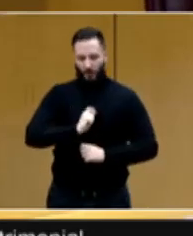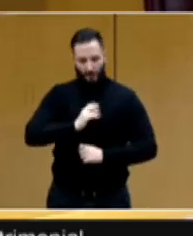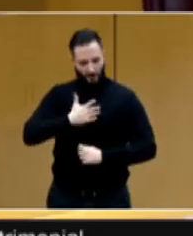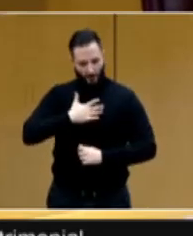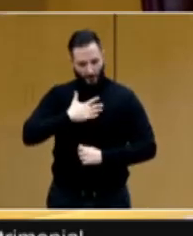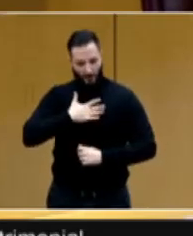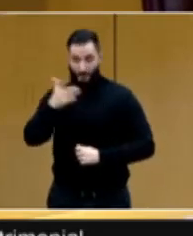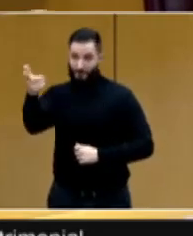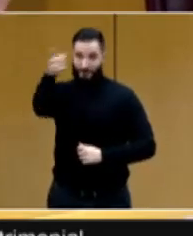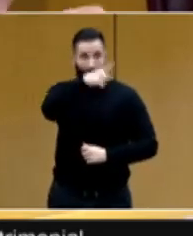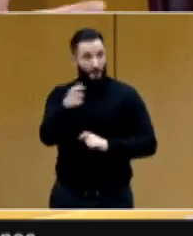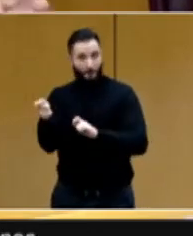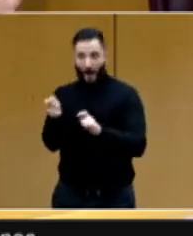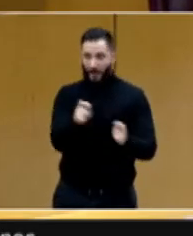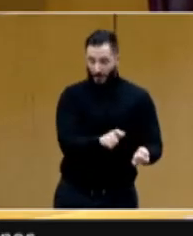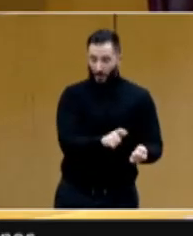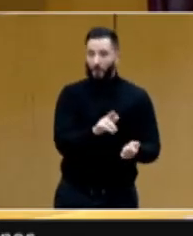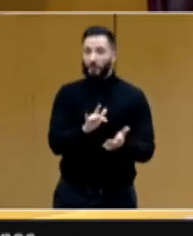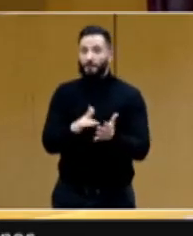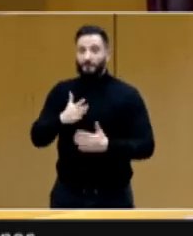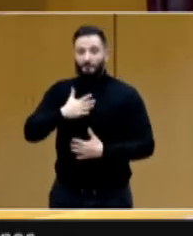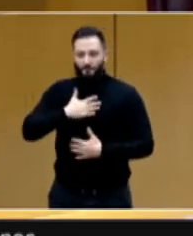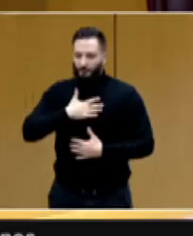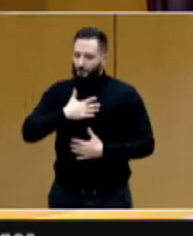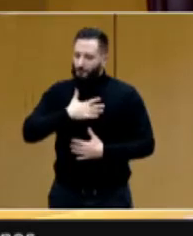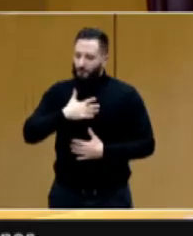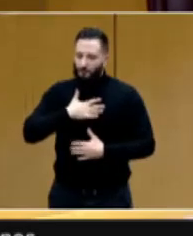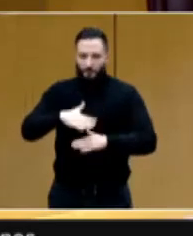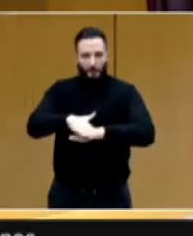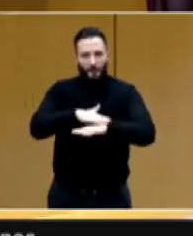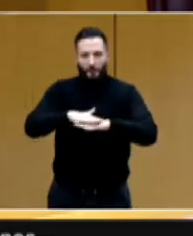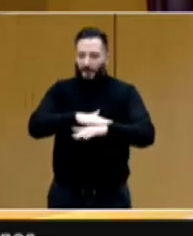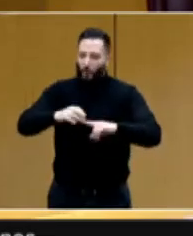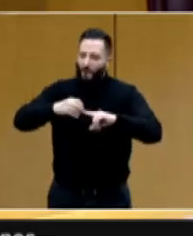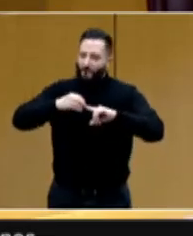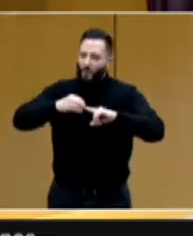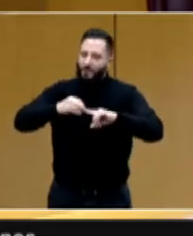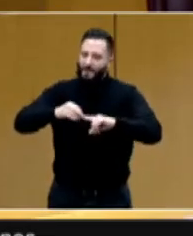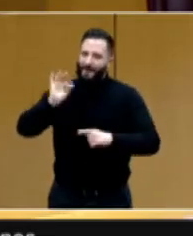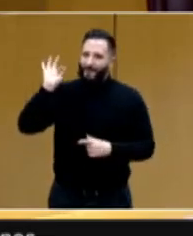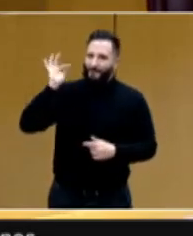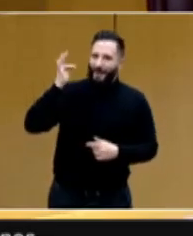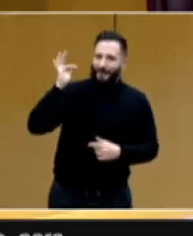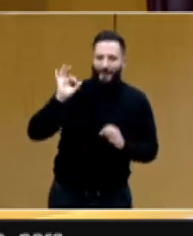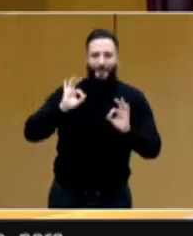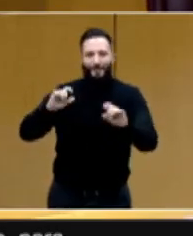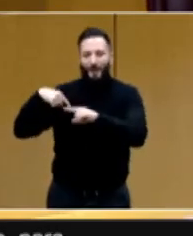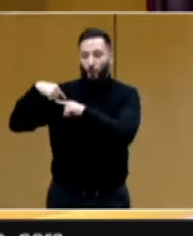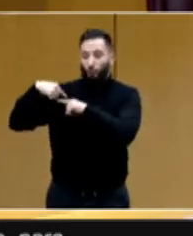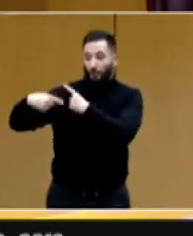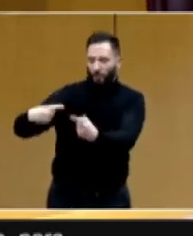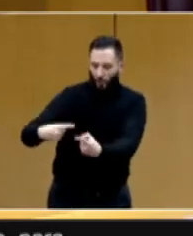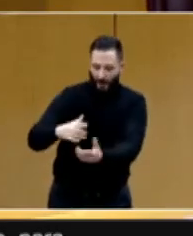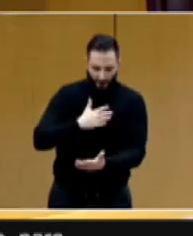entre las cuales efectivamente para nosotros es fundamental sobre todo en bizkaia la fiducia sucesoria el alcarpoderoso nosotros utilizamos el